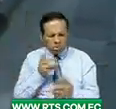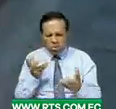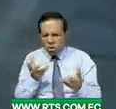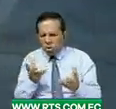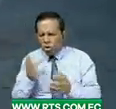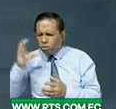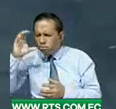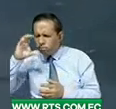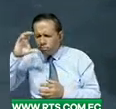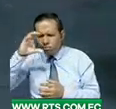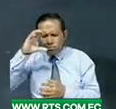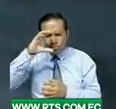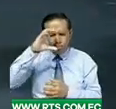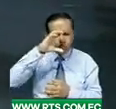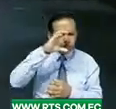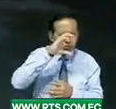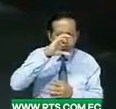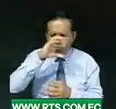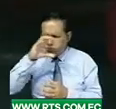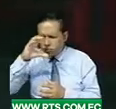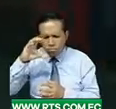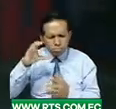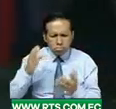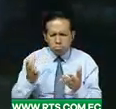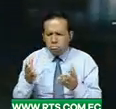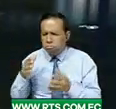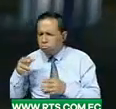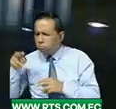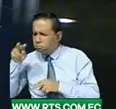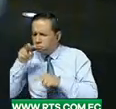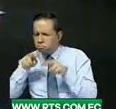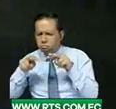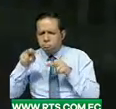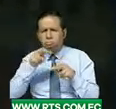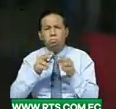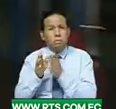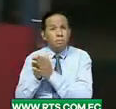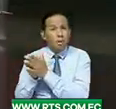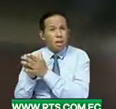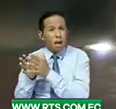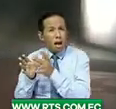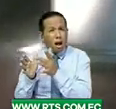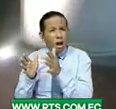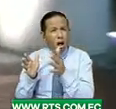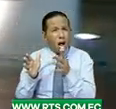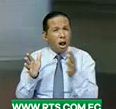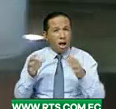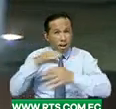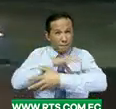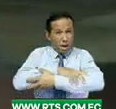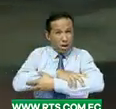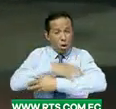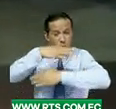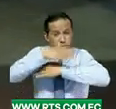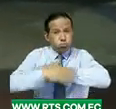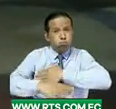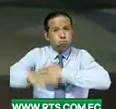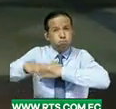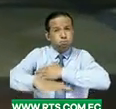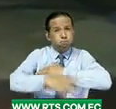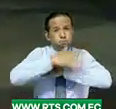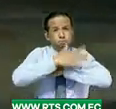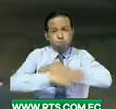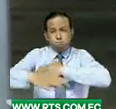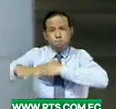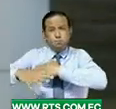se constató y se verificó, hicieron un recorrido por varias cuadras al pie de lo que es el malecón, junto con la